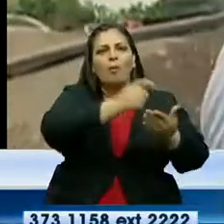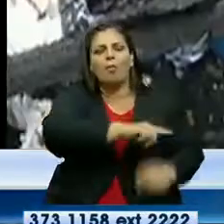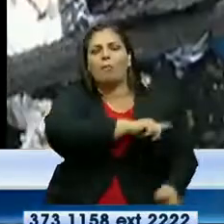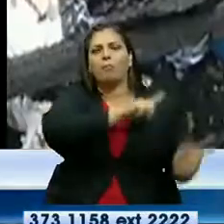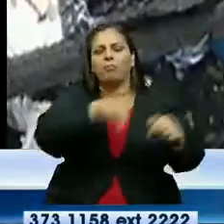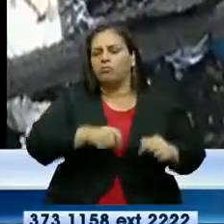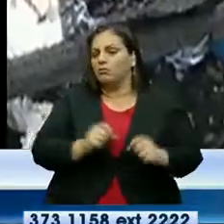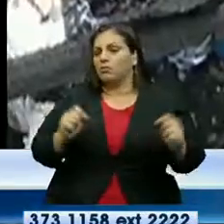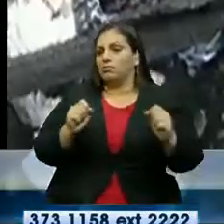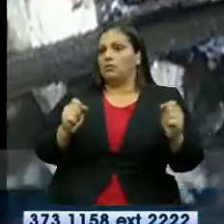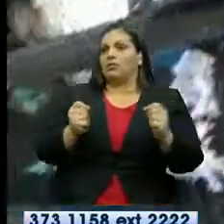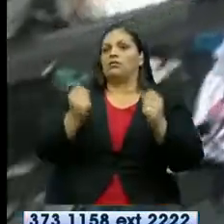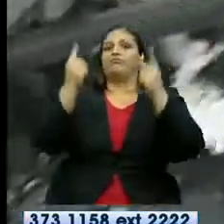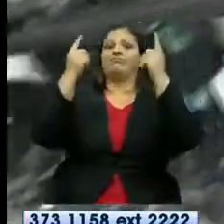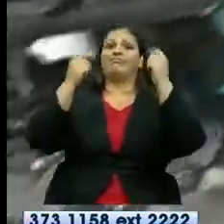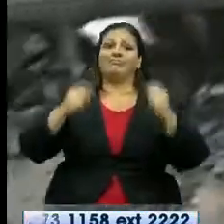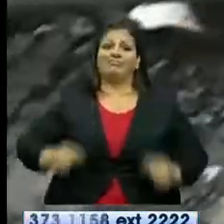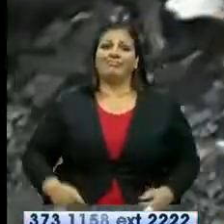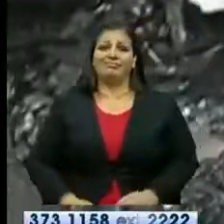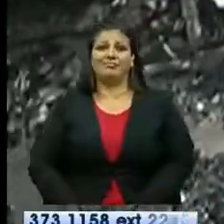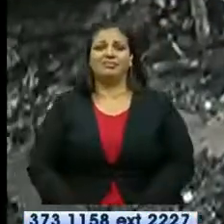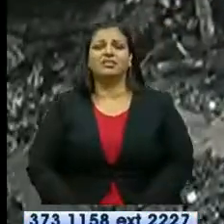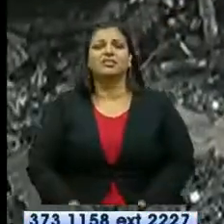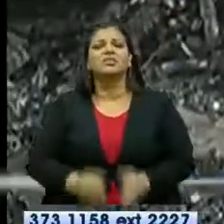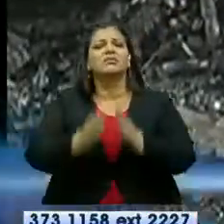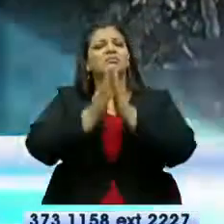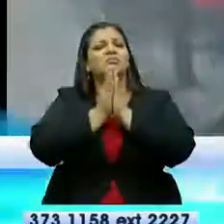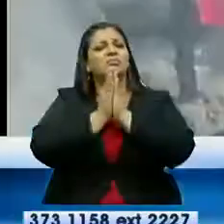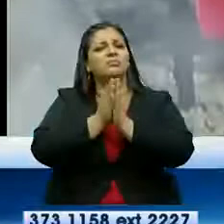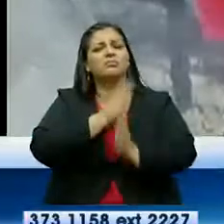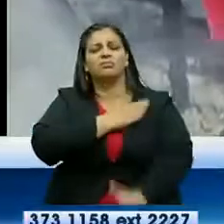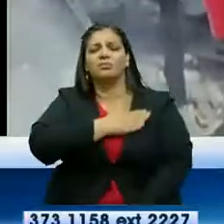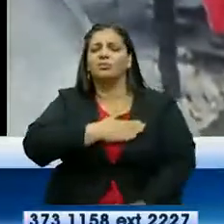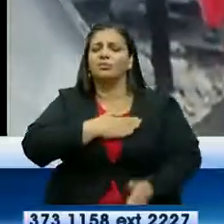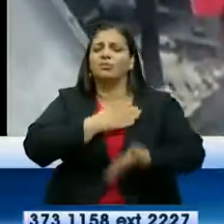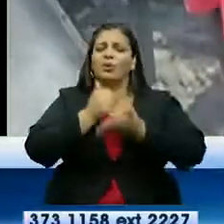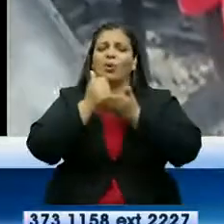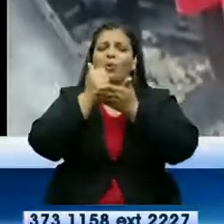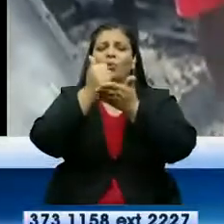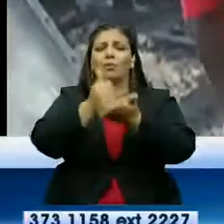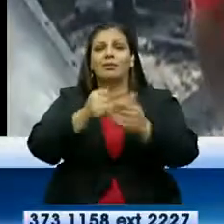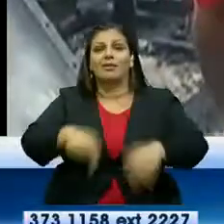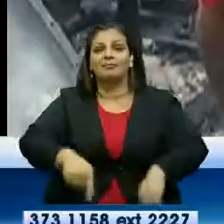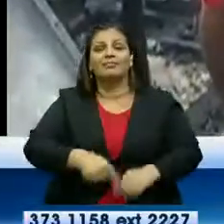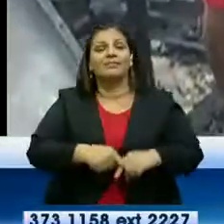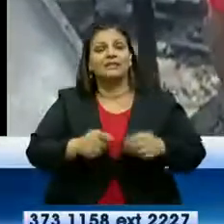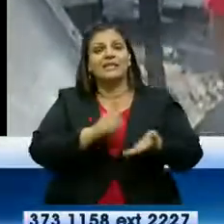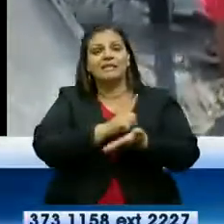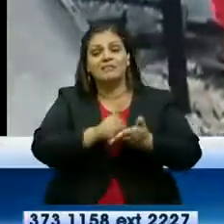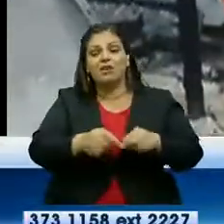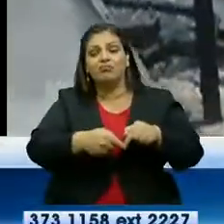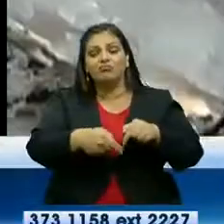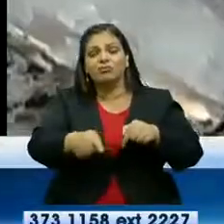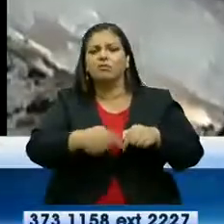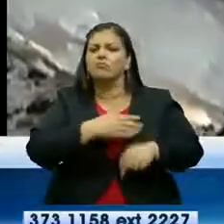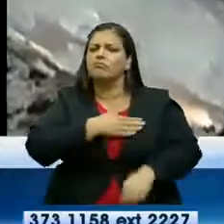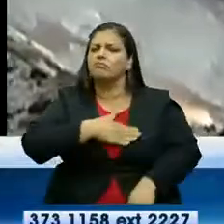sorpresa. Esperan que manos solidarias les ayuden durante esta semana para recuperarse de esa tragedia que los